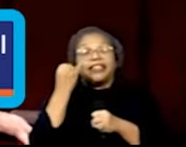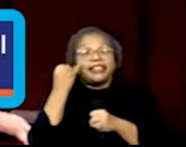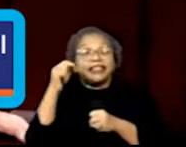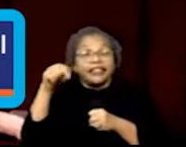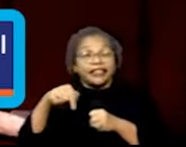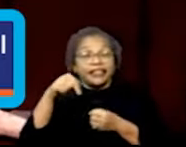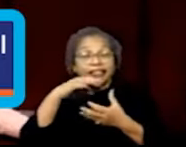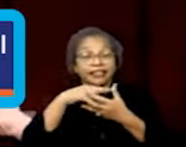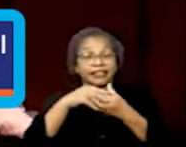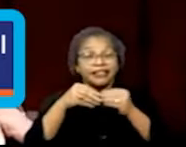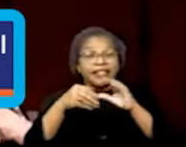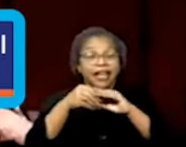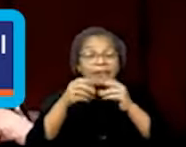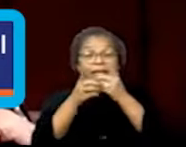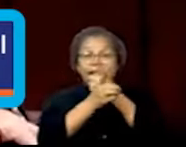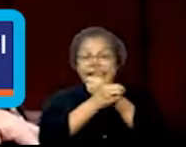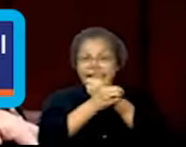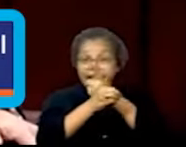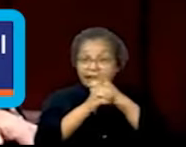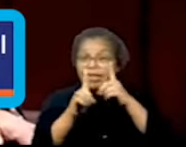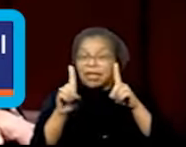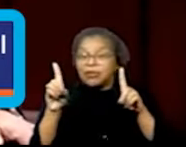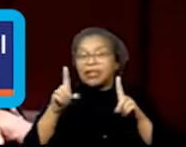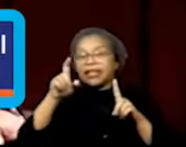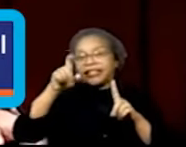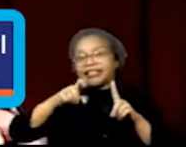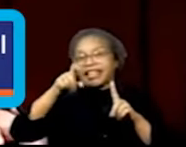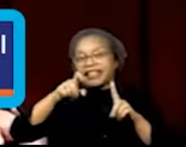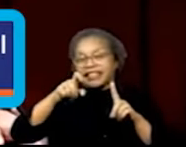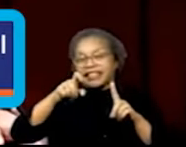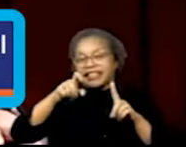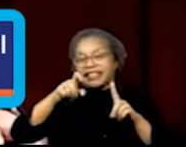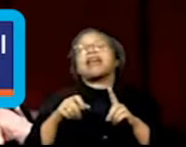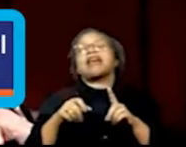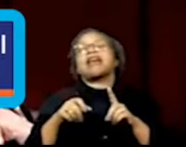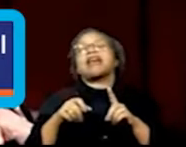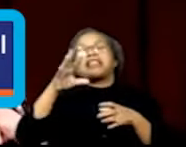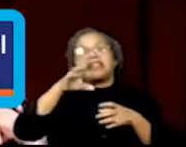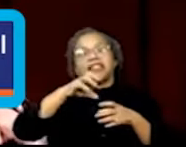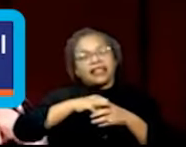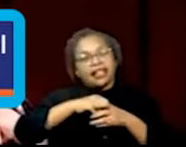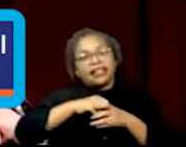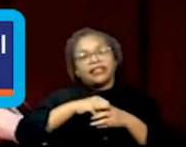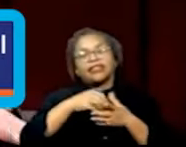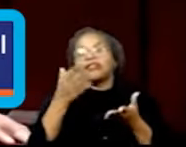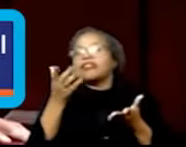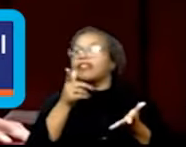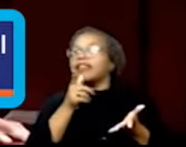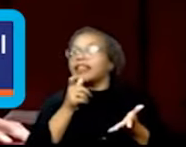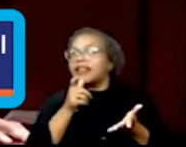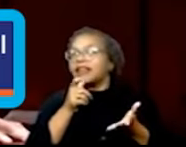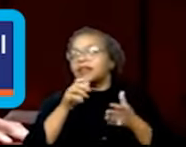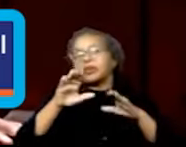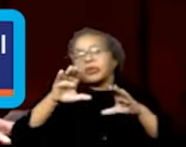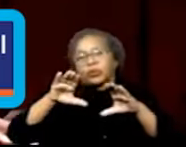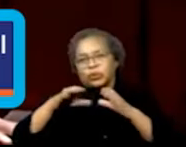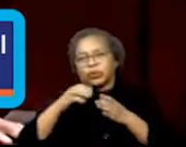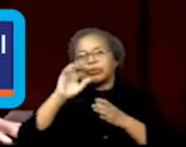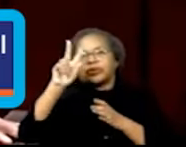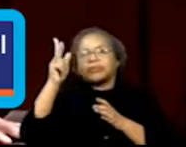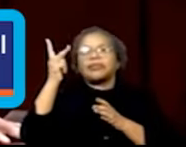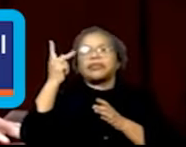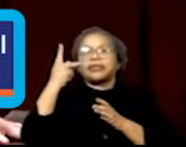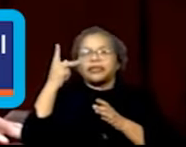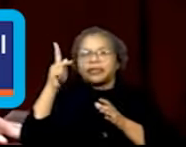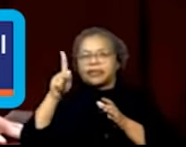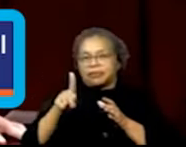realmente, se tiene que hablar del Partido de la Liberación Dominicana, que no solamente por la reforma constitucional, sino por la cantidad de